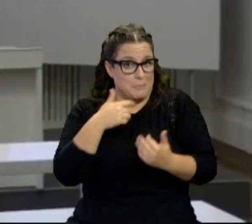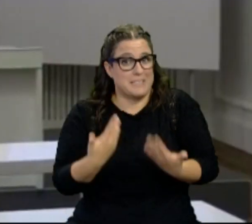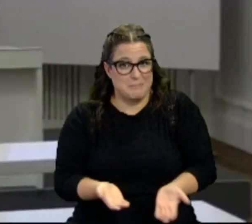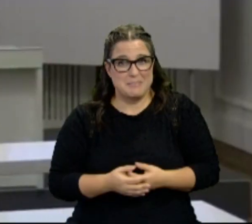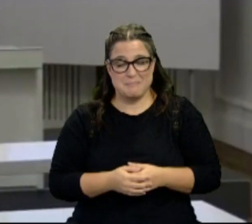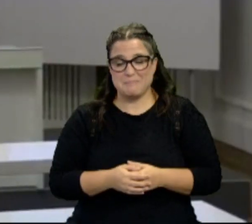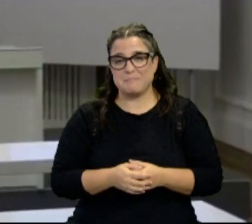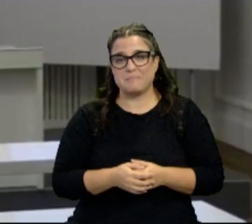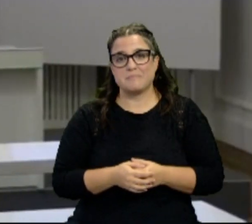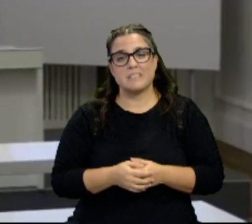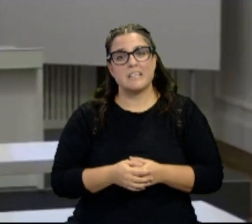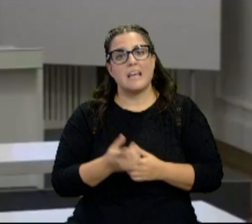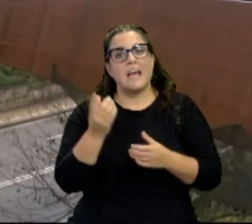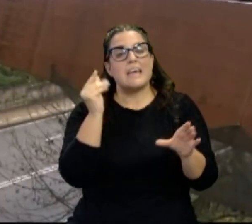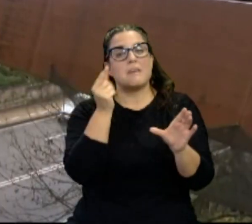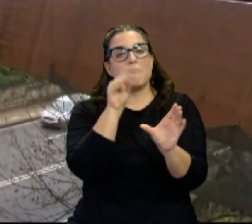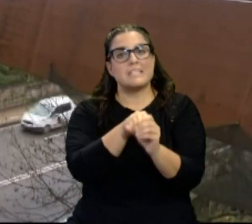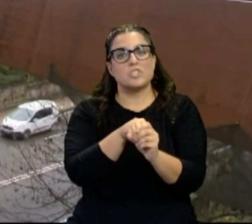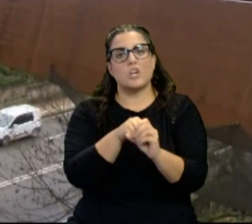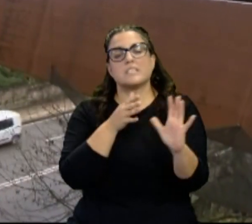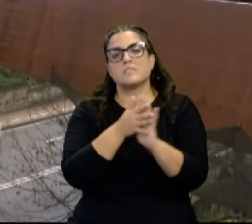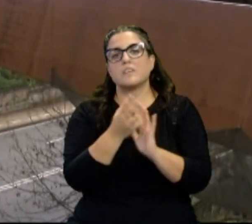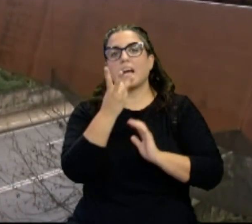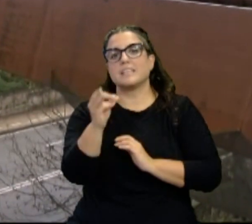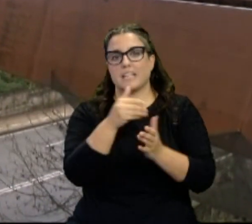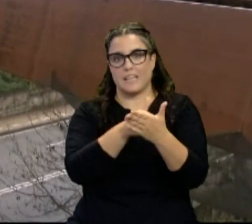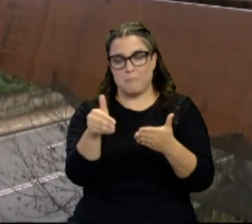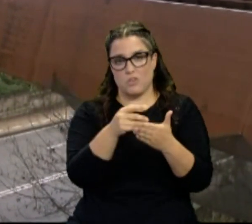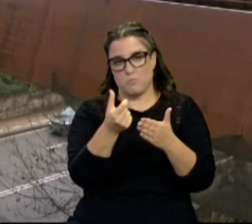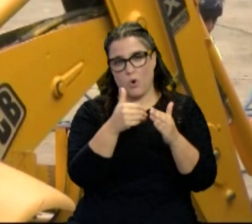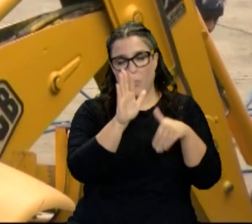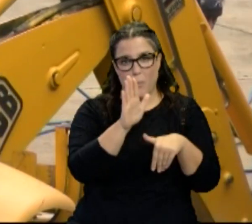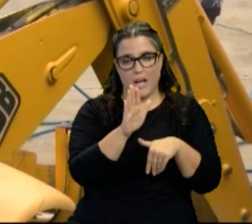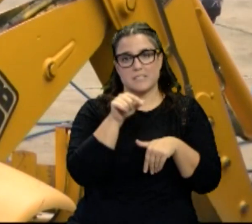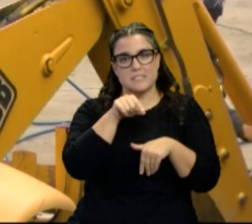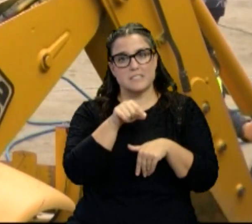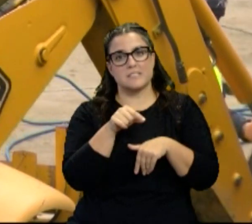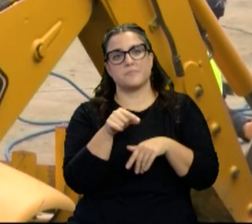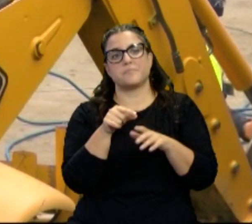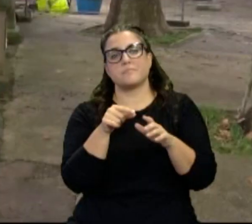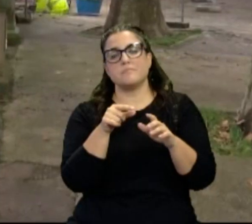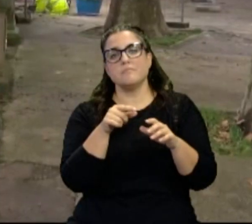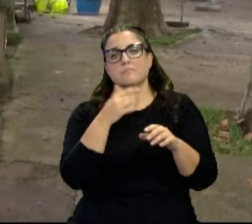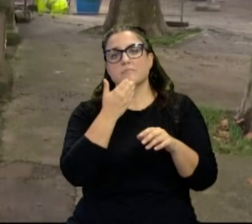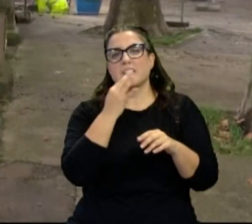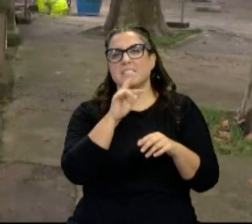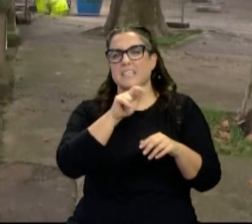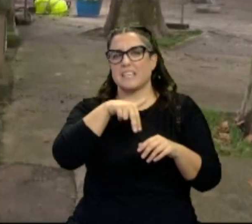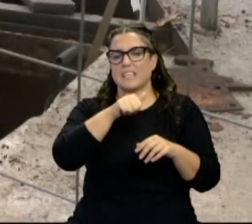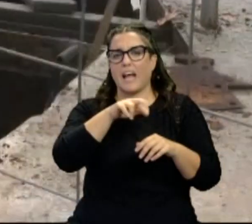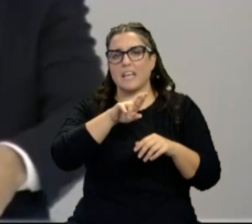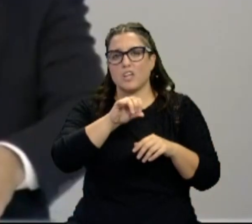Al capítulo de inversiones se destinan algo más de 30 millones, entre las que se contempla el ascensor de Trinitarios o la pasarela de la